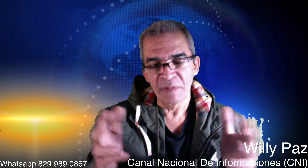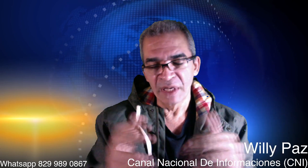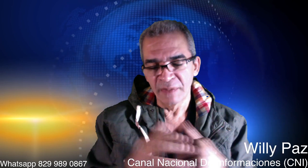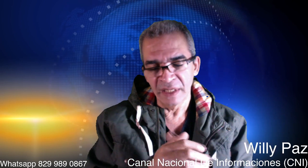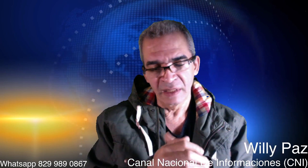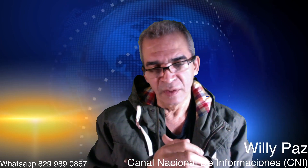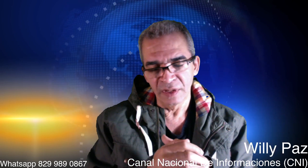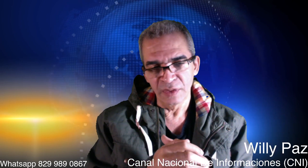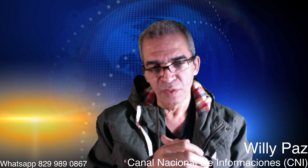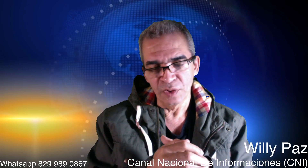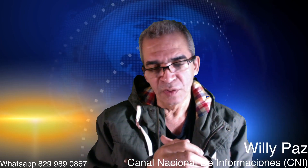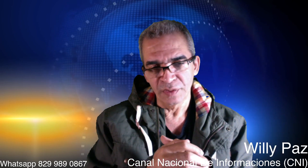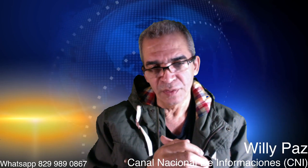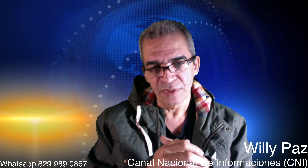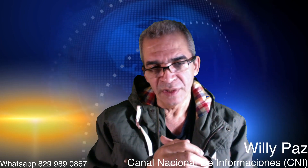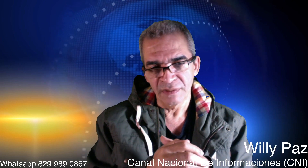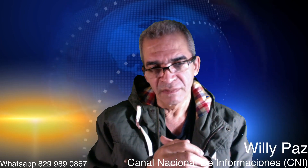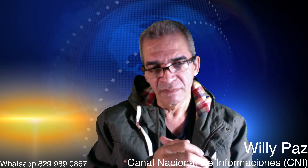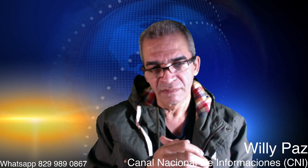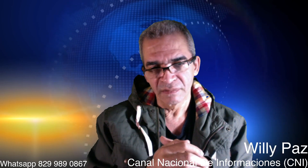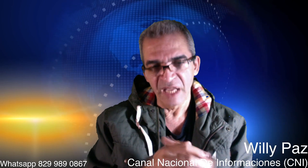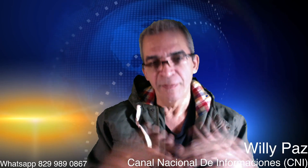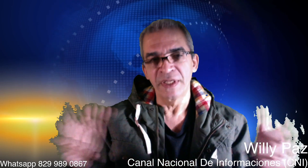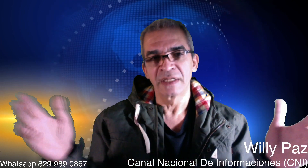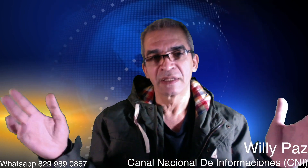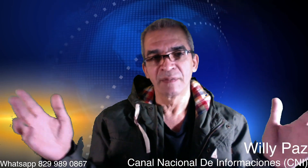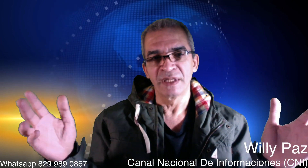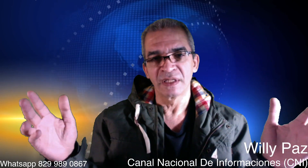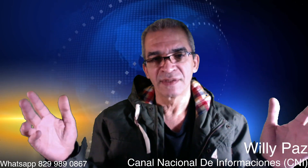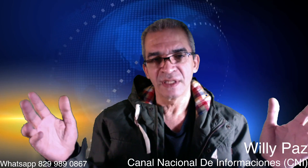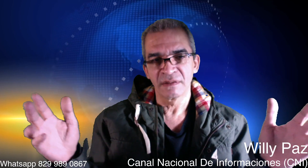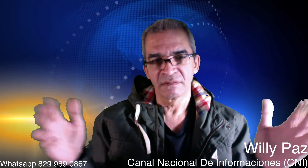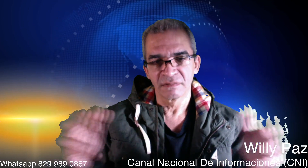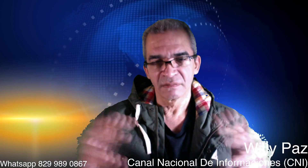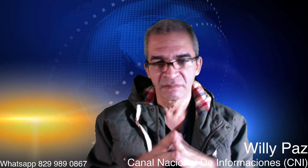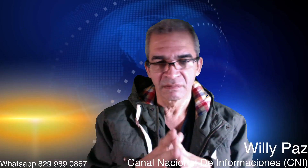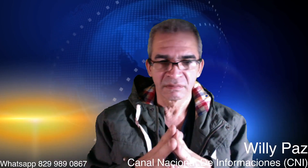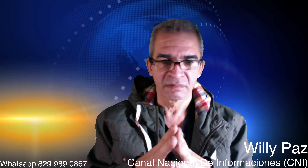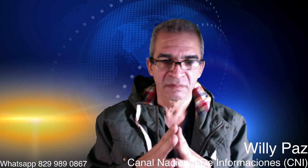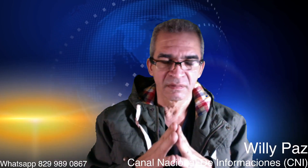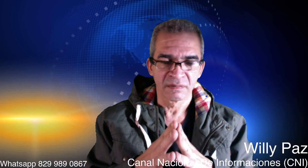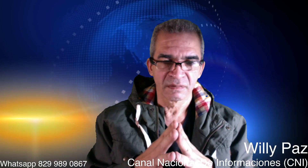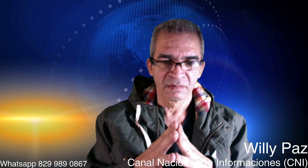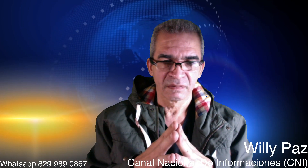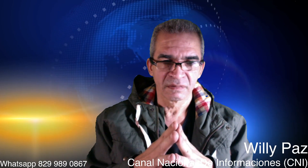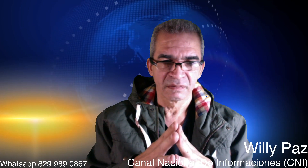es primera vez en los Estados Unidos que sucede, abiertamente así.